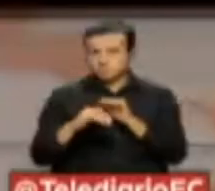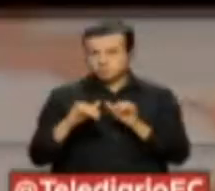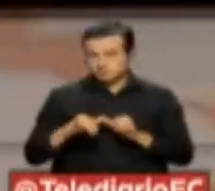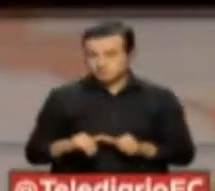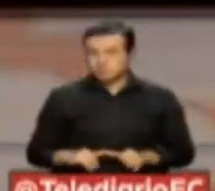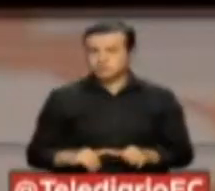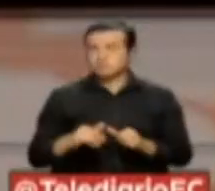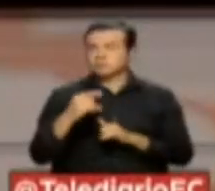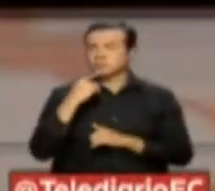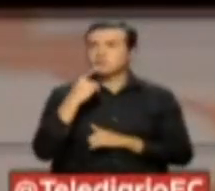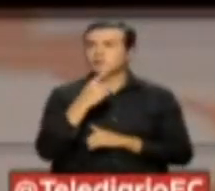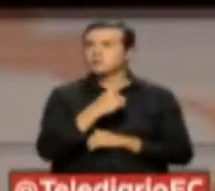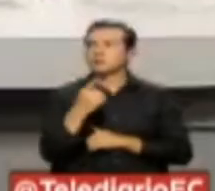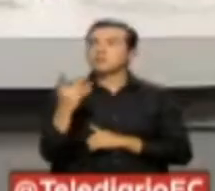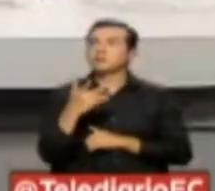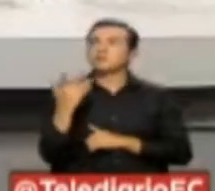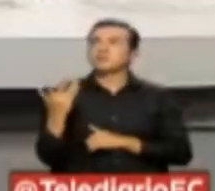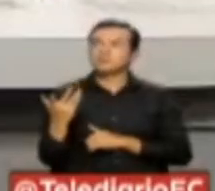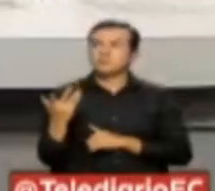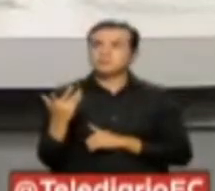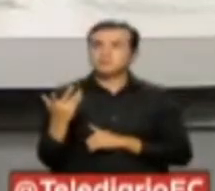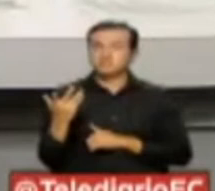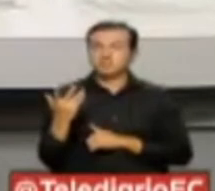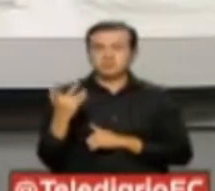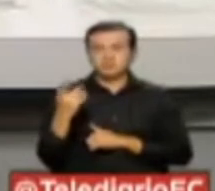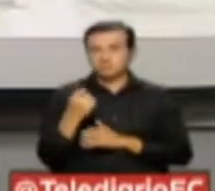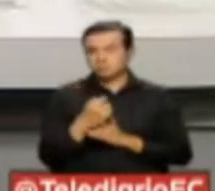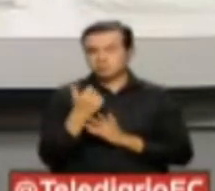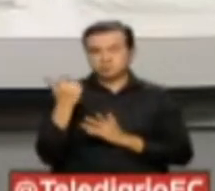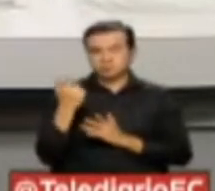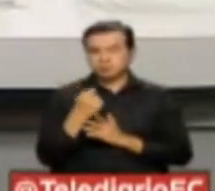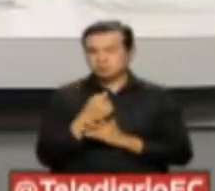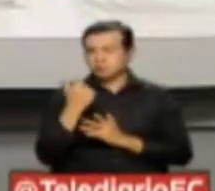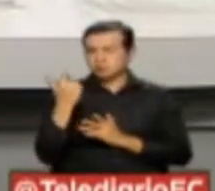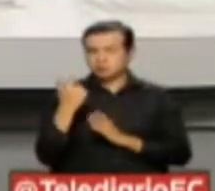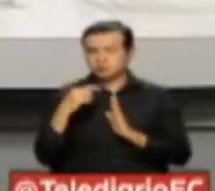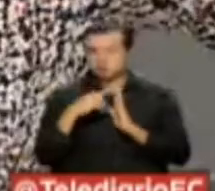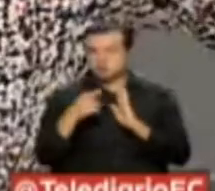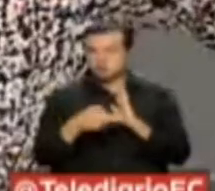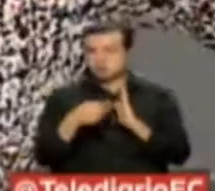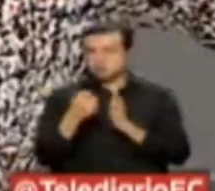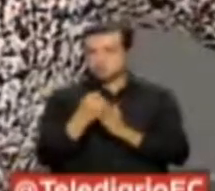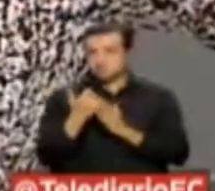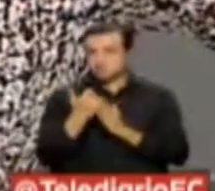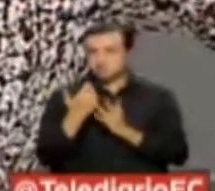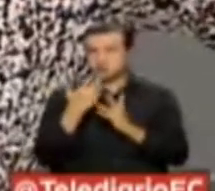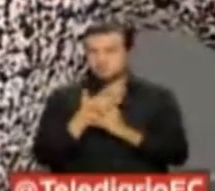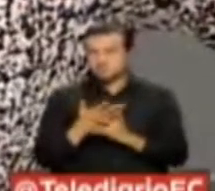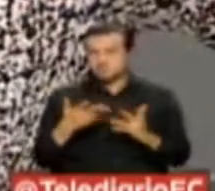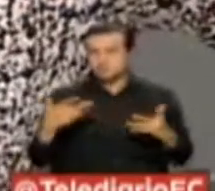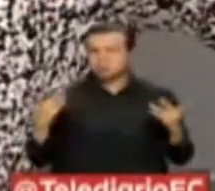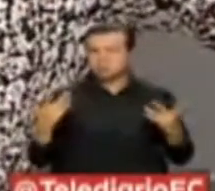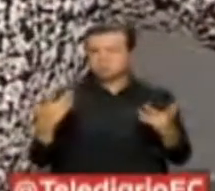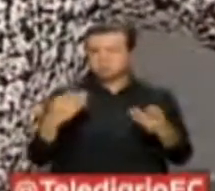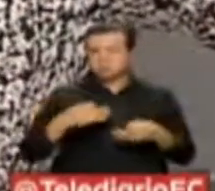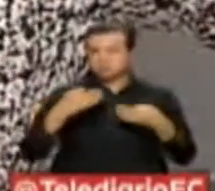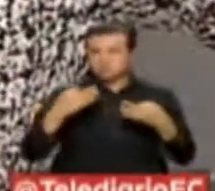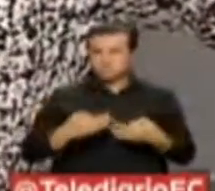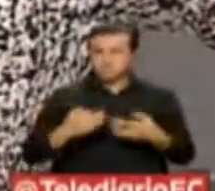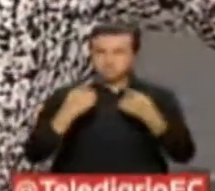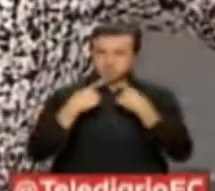se ha hablado de dejarlo de eliminar este este reglamento pues carecería de legitimidad